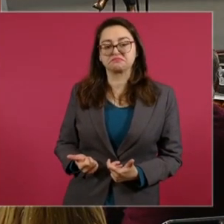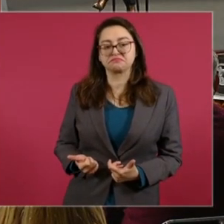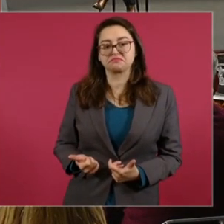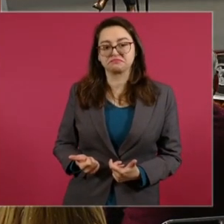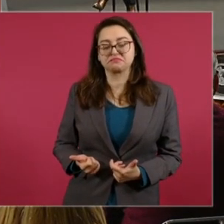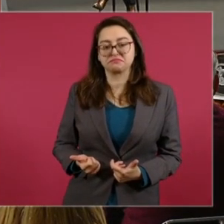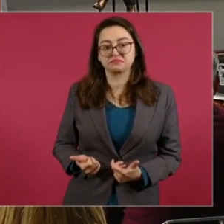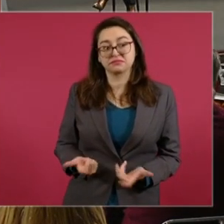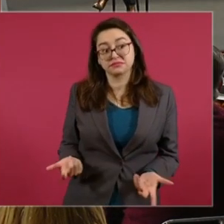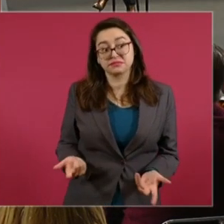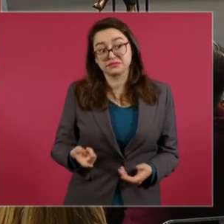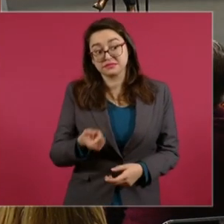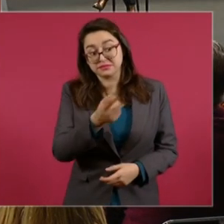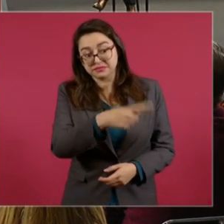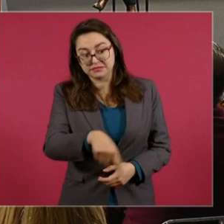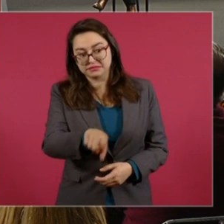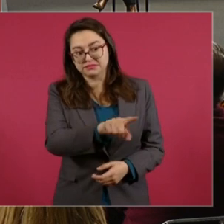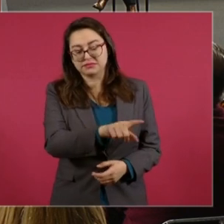dedicados